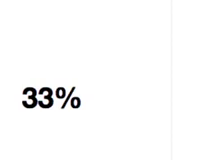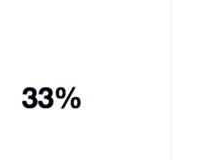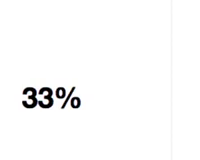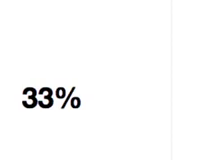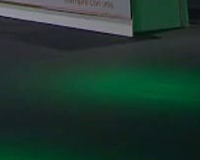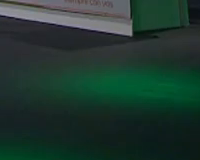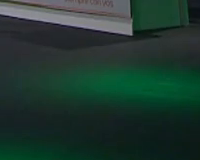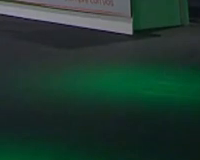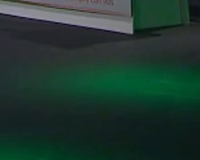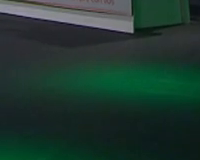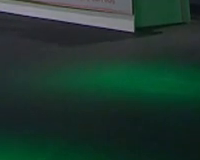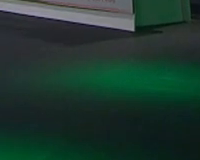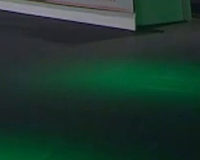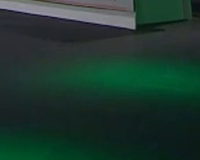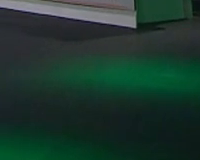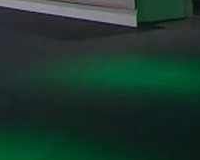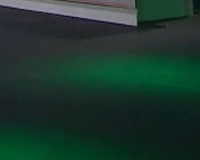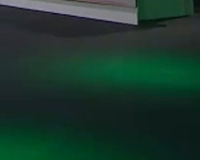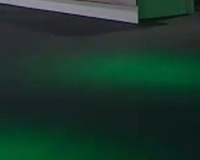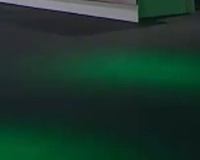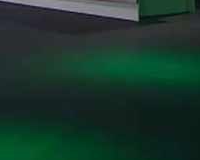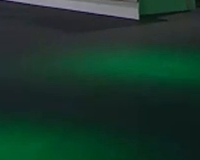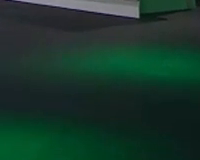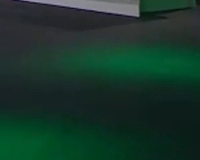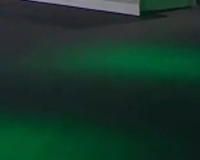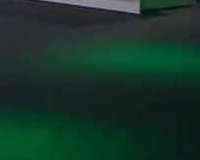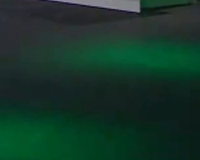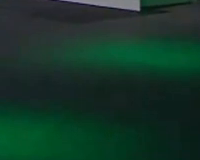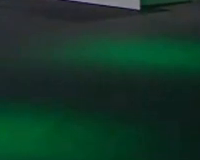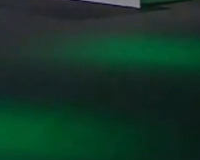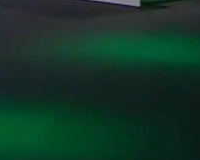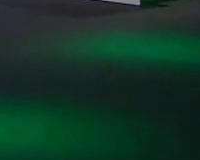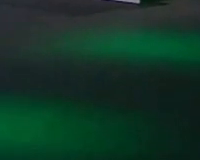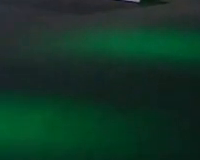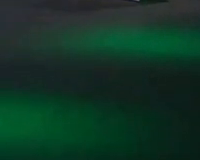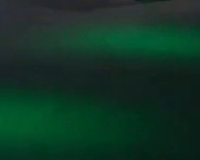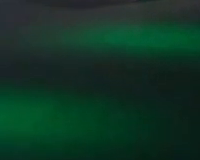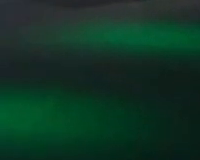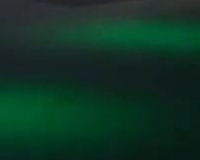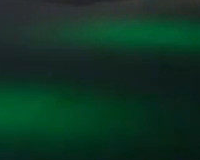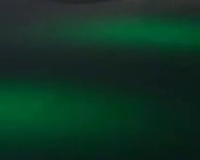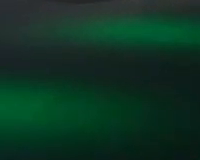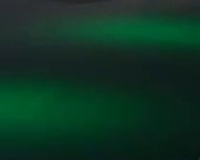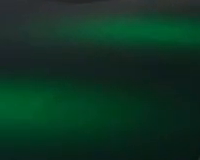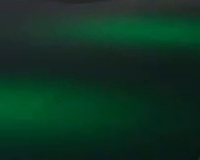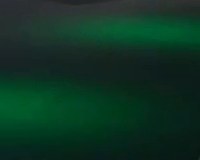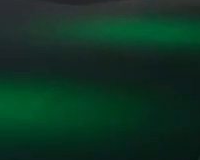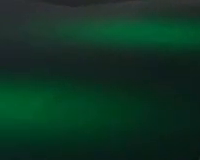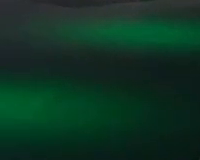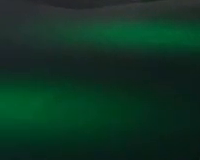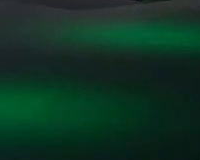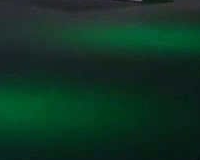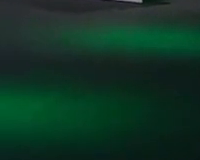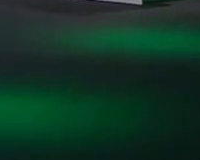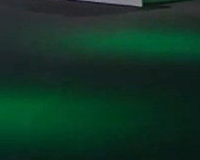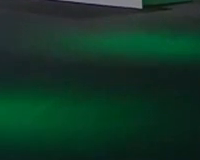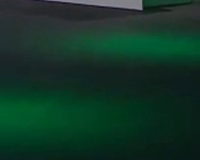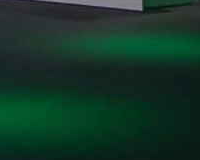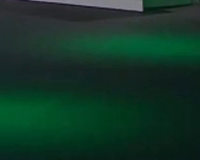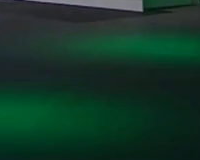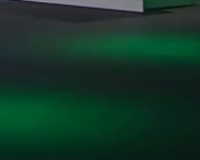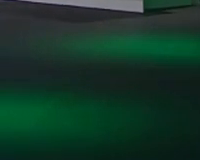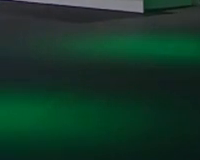televidentes mire lo valioso de estos ejercicios que se abren a la ciudadanía aquí en este caso y es primera vez que los pasa así 8 días no nos ocurrió se presenta un